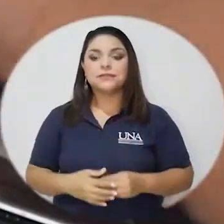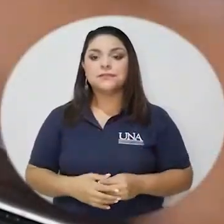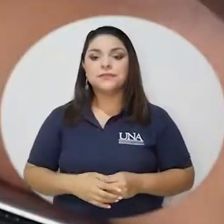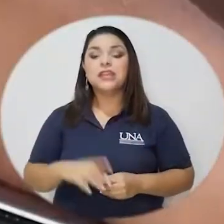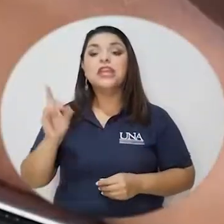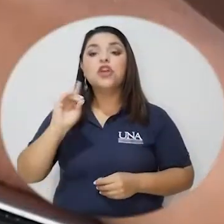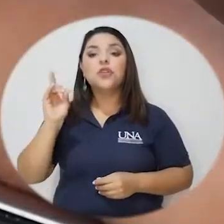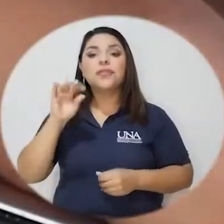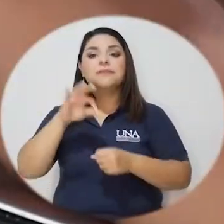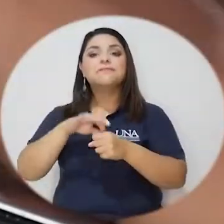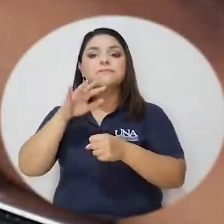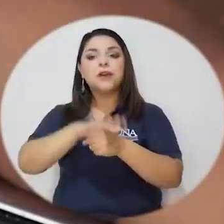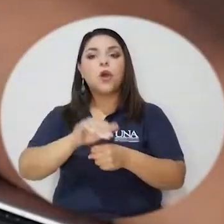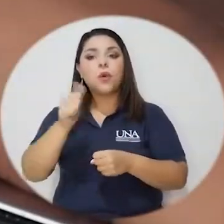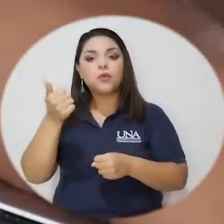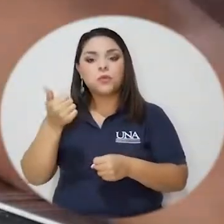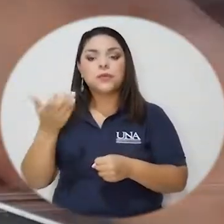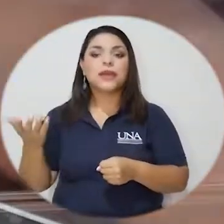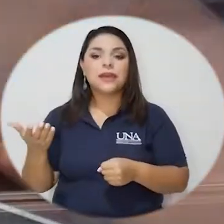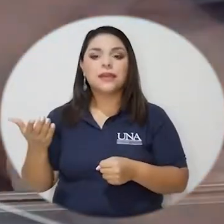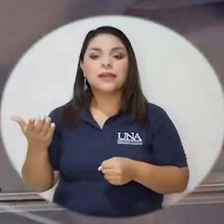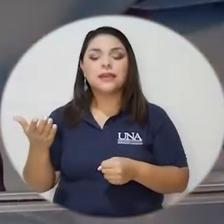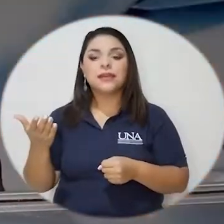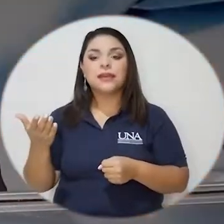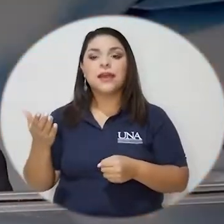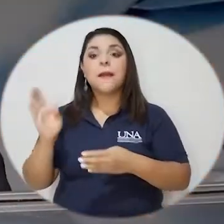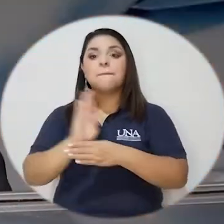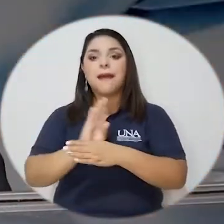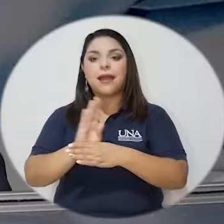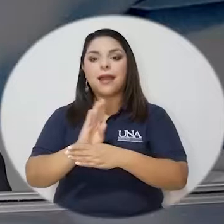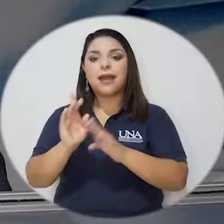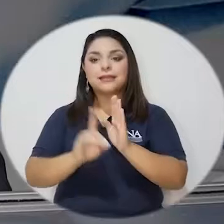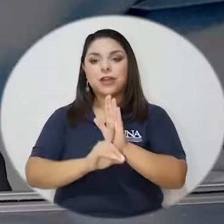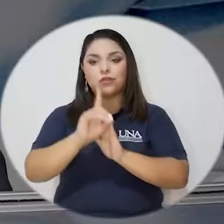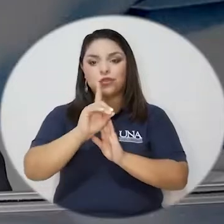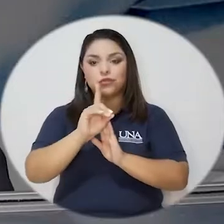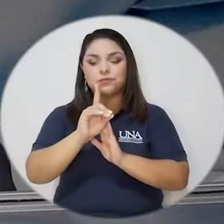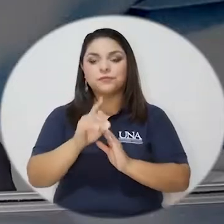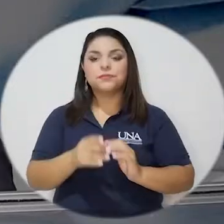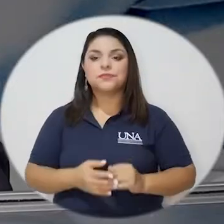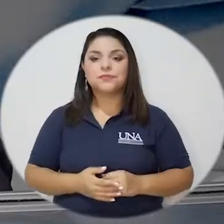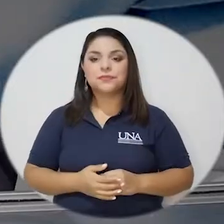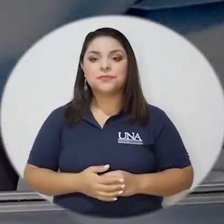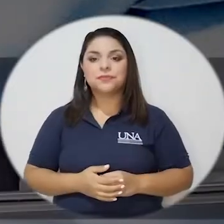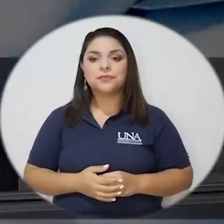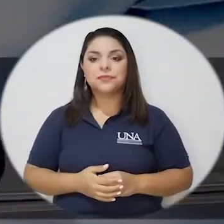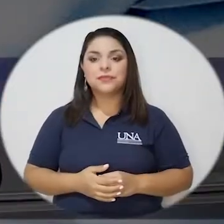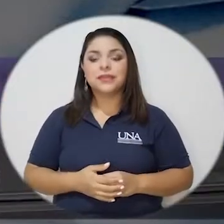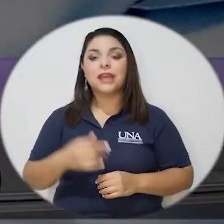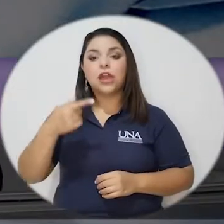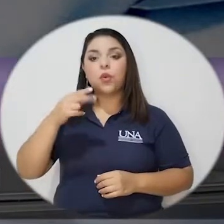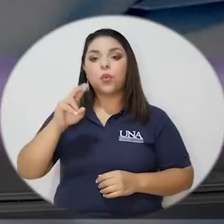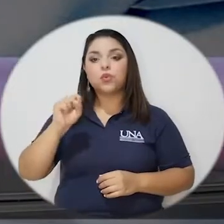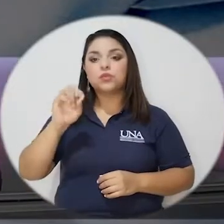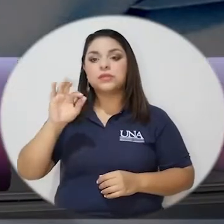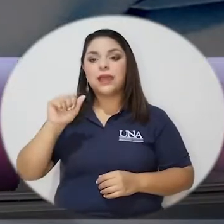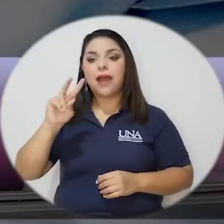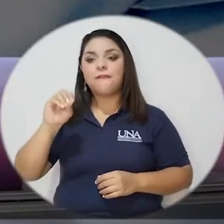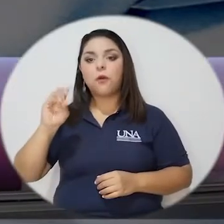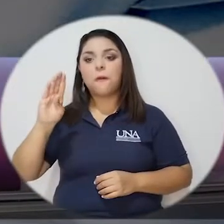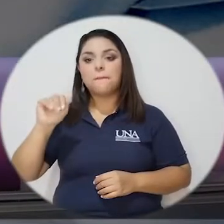el capital semilla? O sea, en banca de desarrollo, que llevamos, don Gustavo Vallejo,